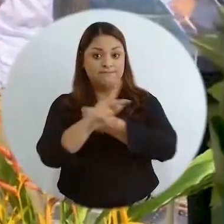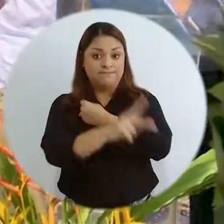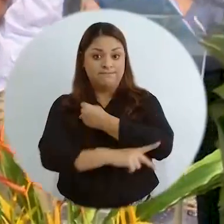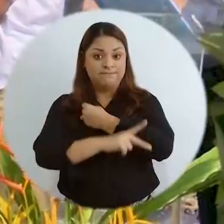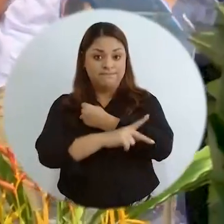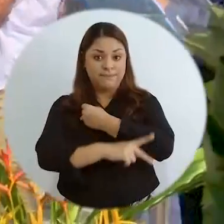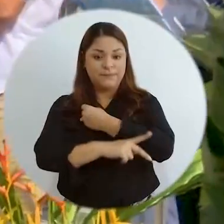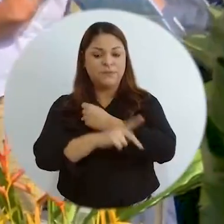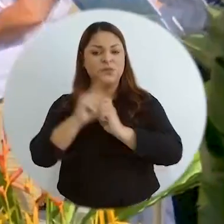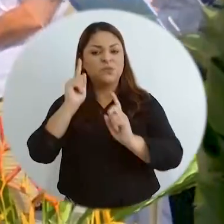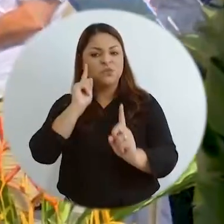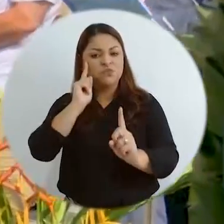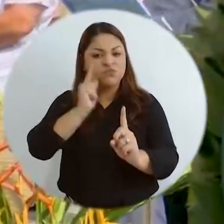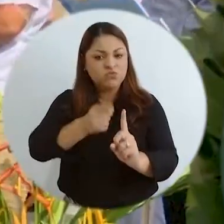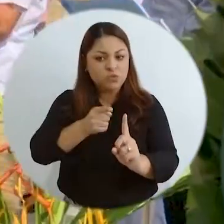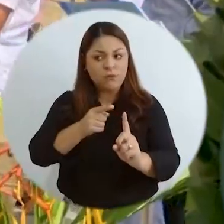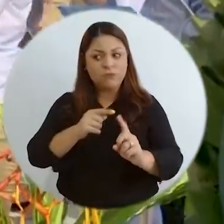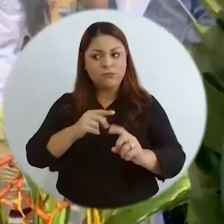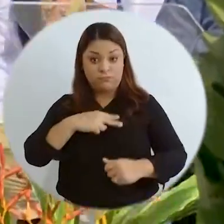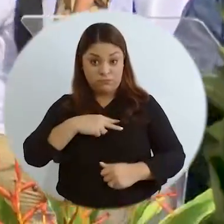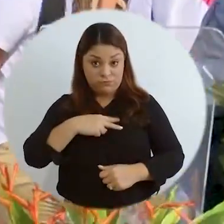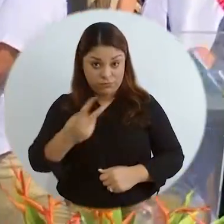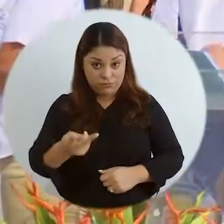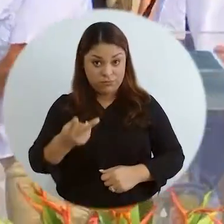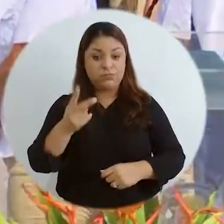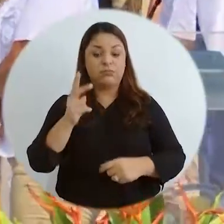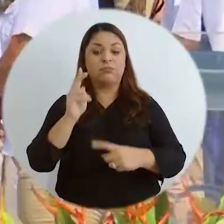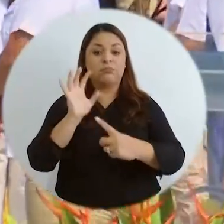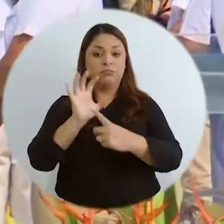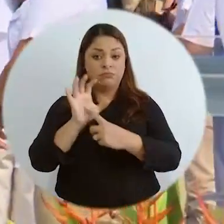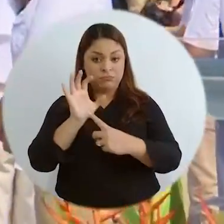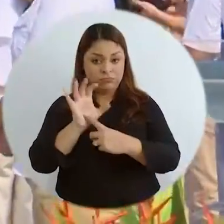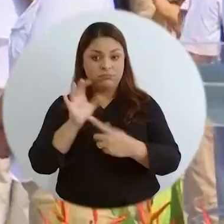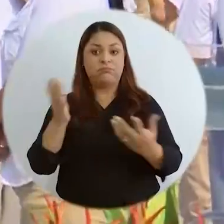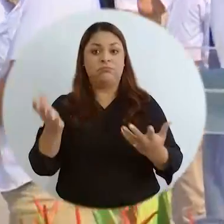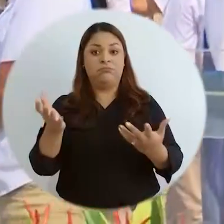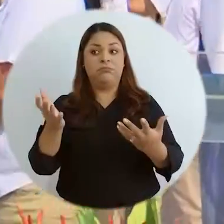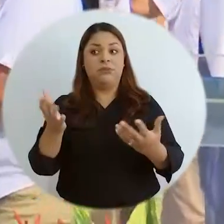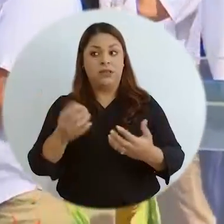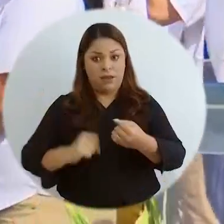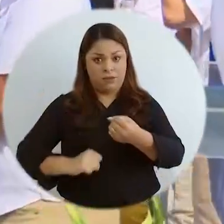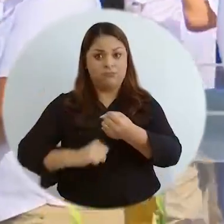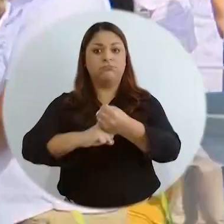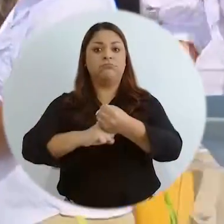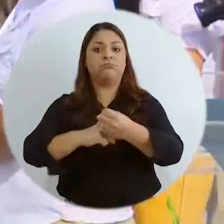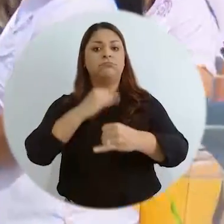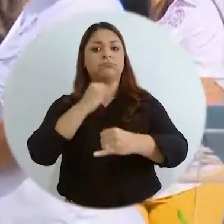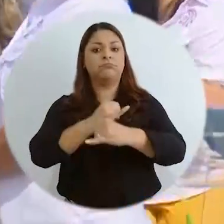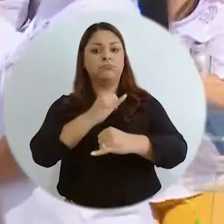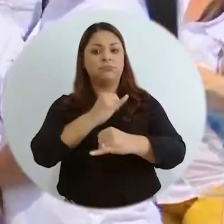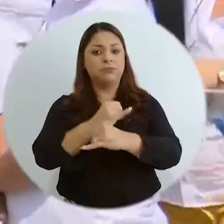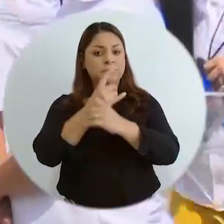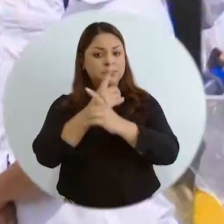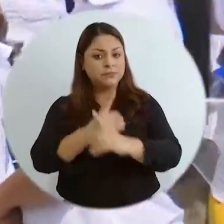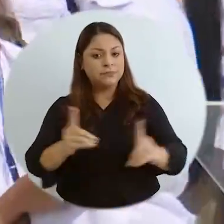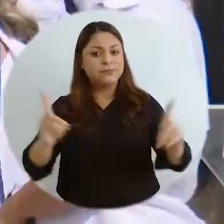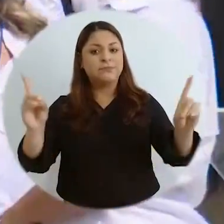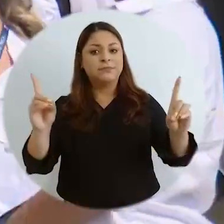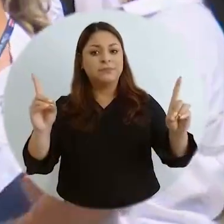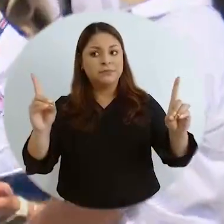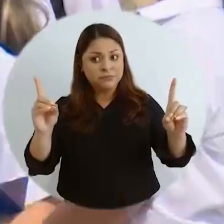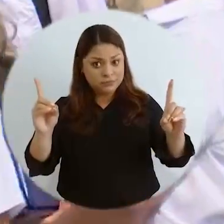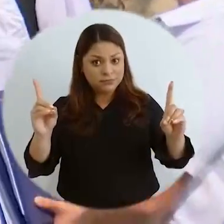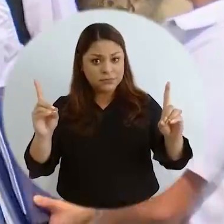la institucionalidad democrática, más bien pareciera que el estilo de gobierno